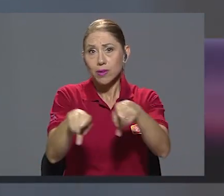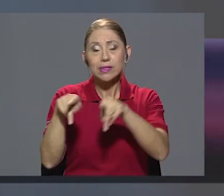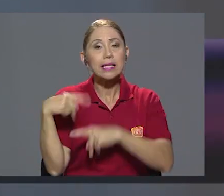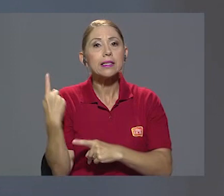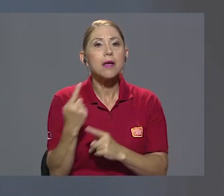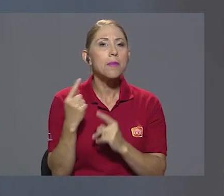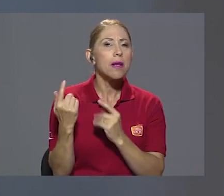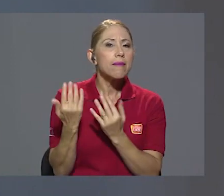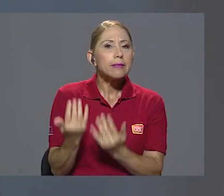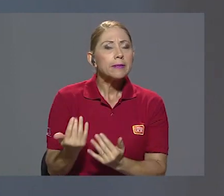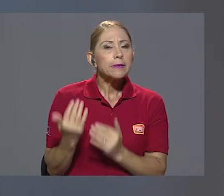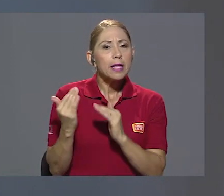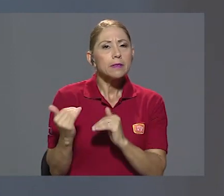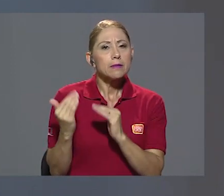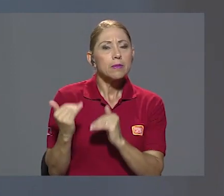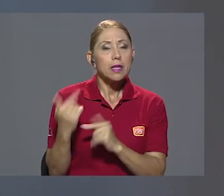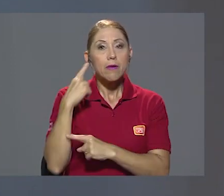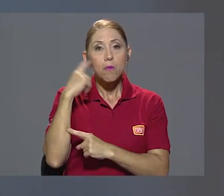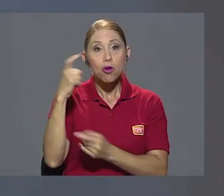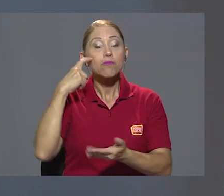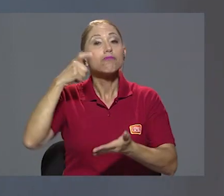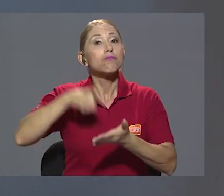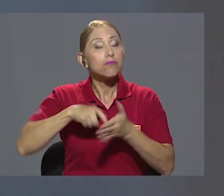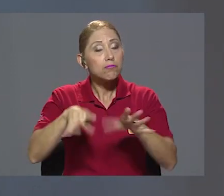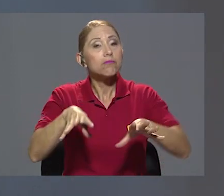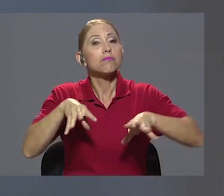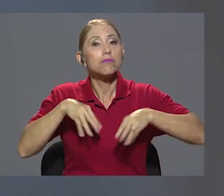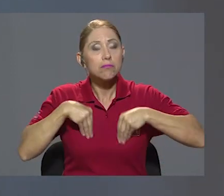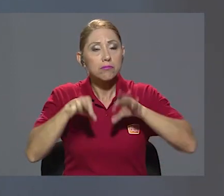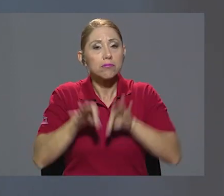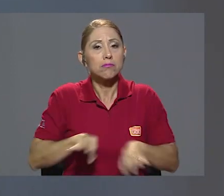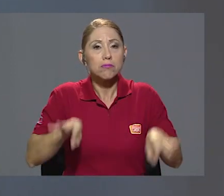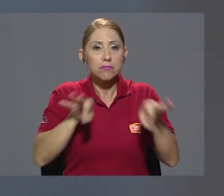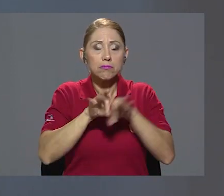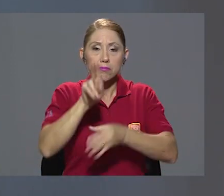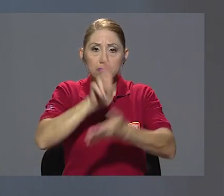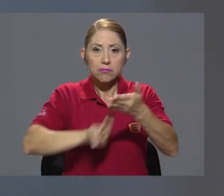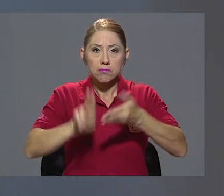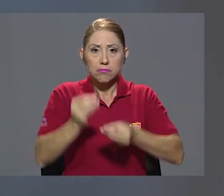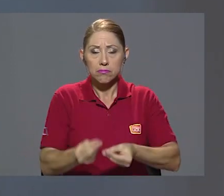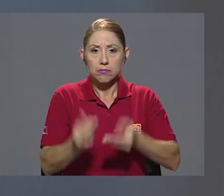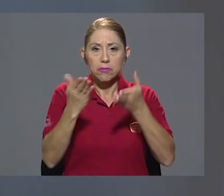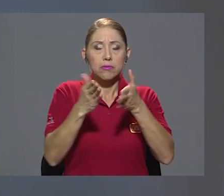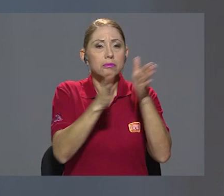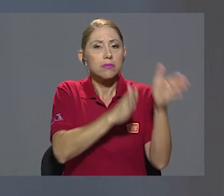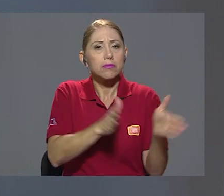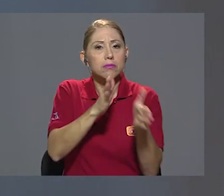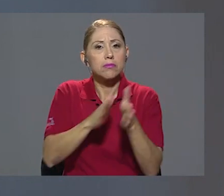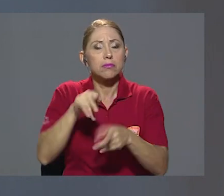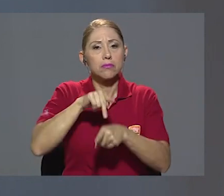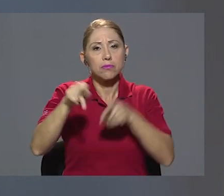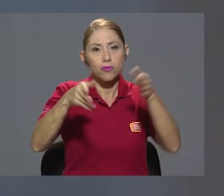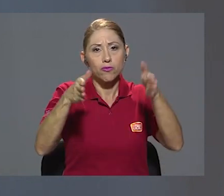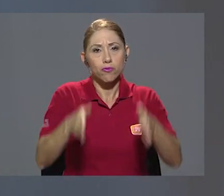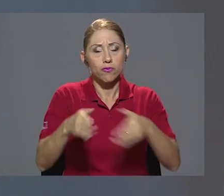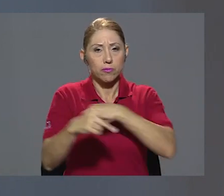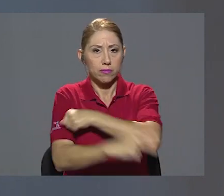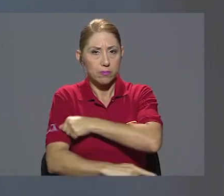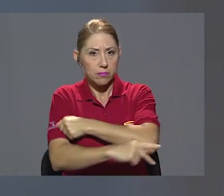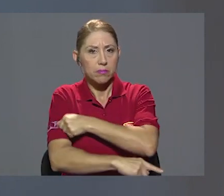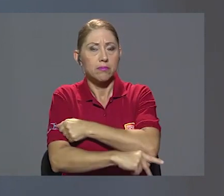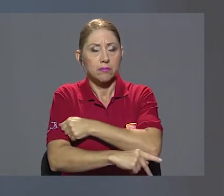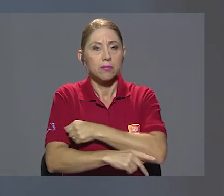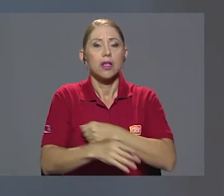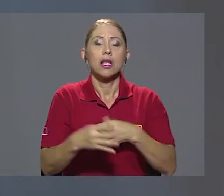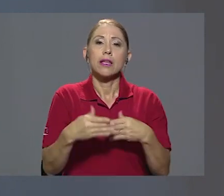tiene una gran expectativa porque hay un reconocimiento de la importancia de la universidad pública en la formación de los profesionales del país